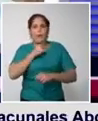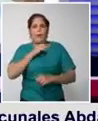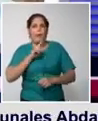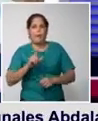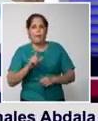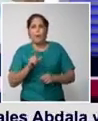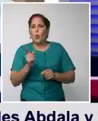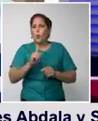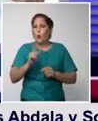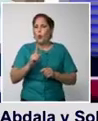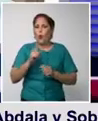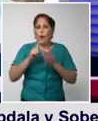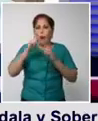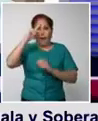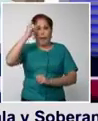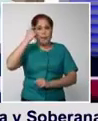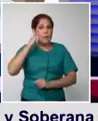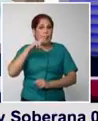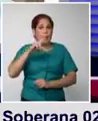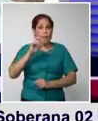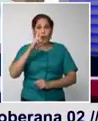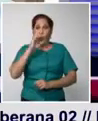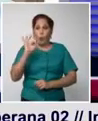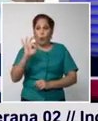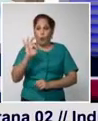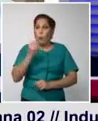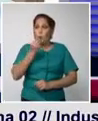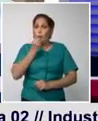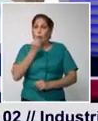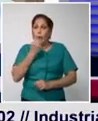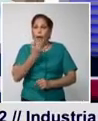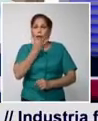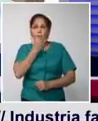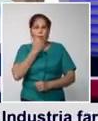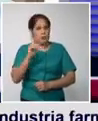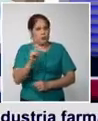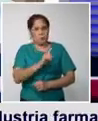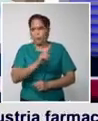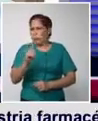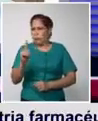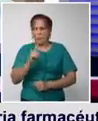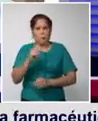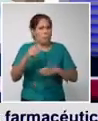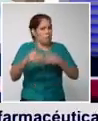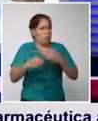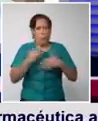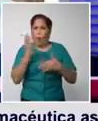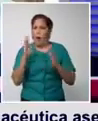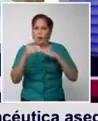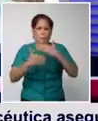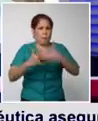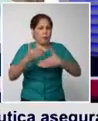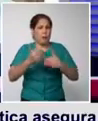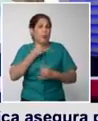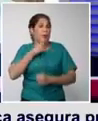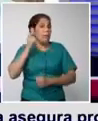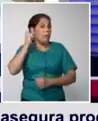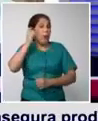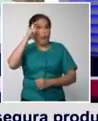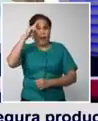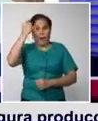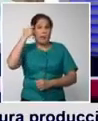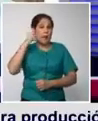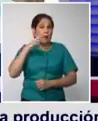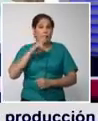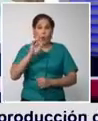es que el nasalferón cause algún perjuicio, es decir, no es ningún problema que alguien haya usado nasalferón y después